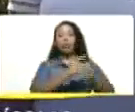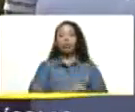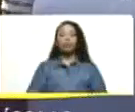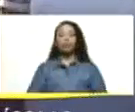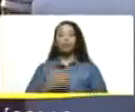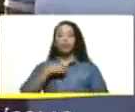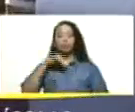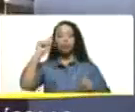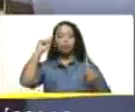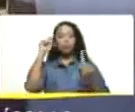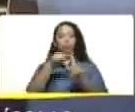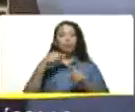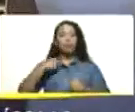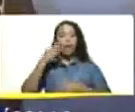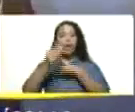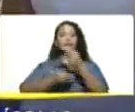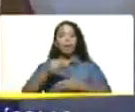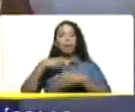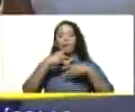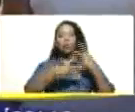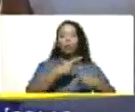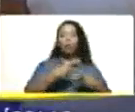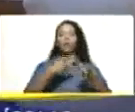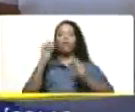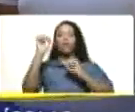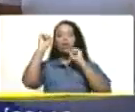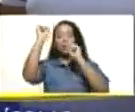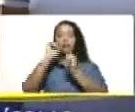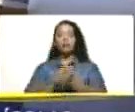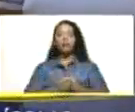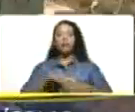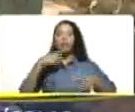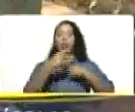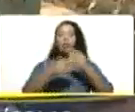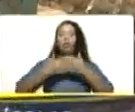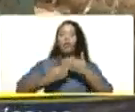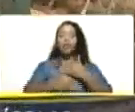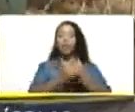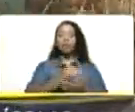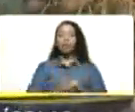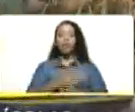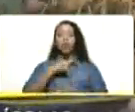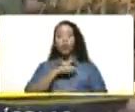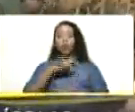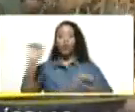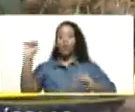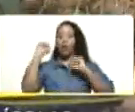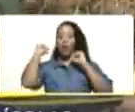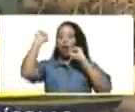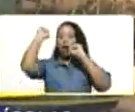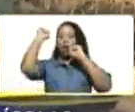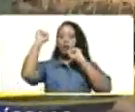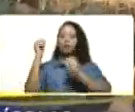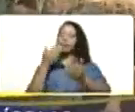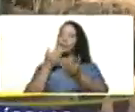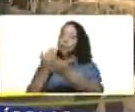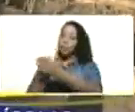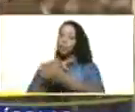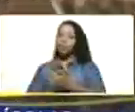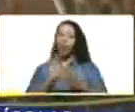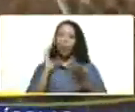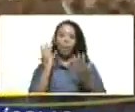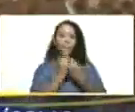seguimos trabajando una experiencia, una de la que está desarrollando un órgano del Estado, el Ministerio de Agricultura Urbana,